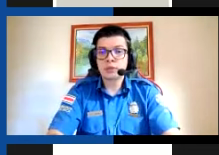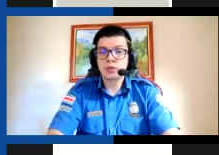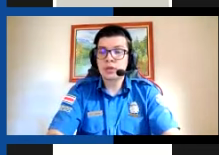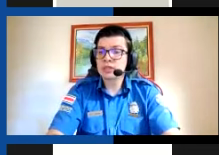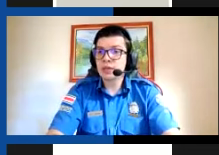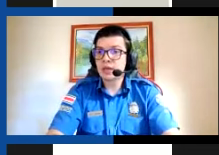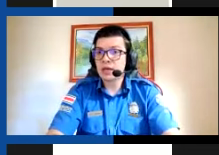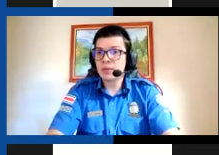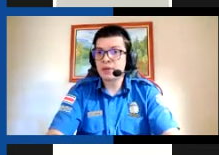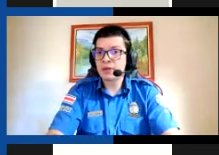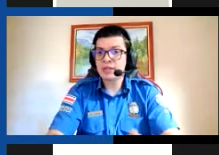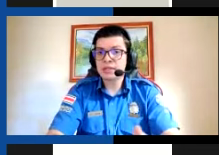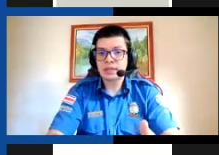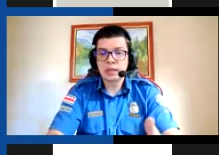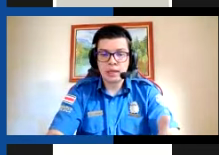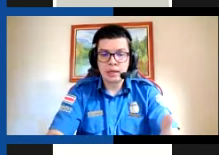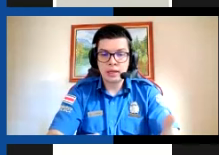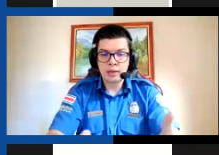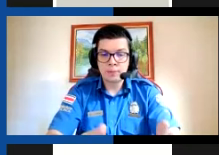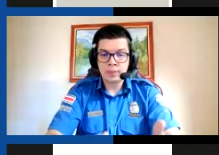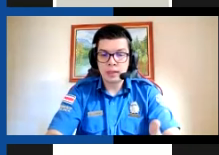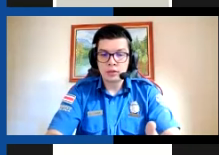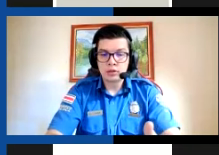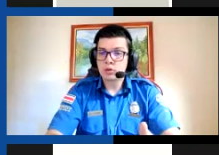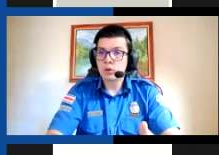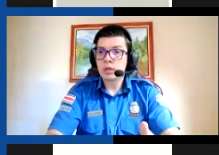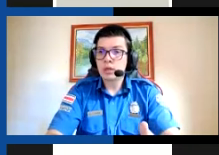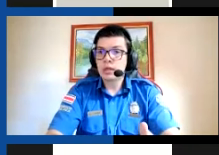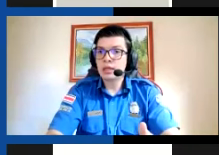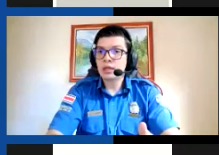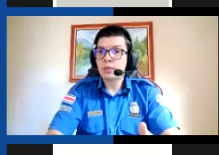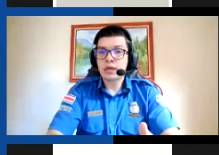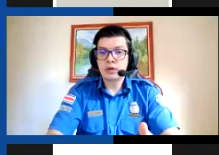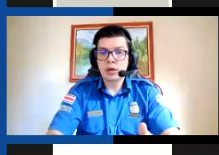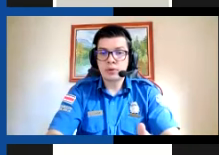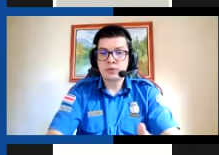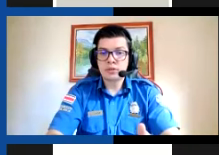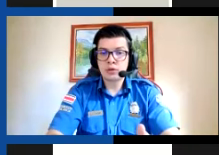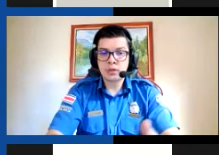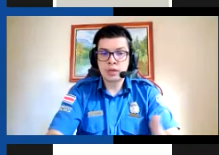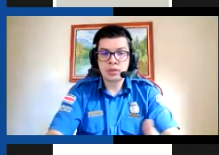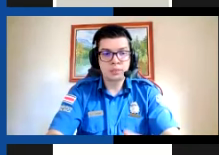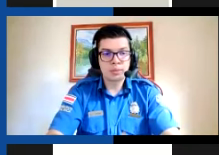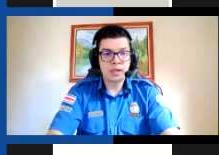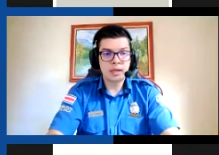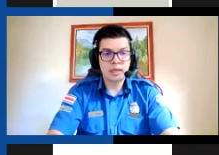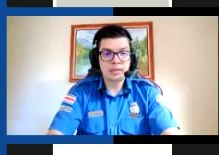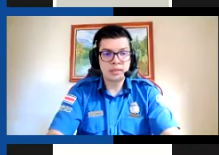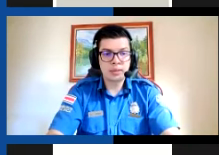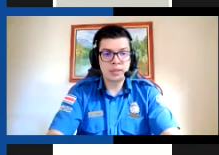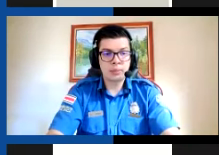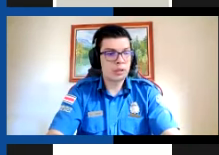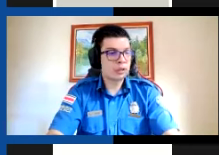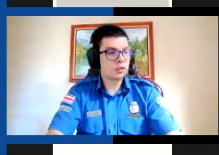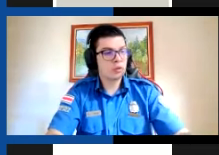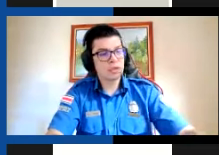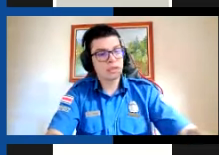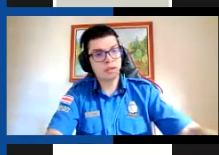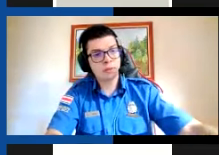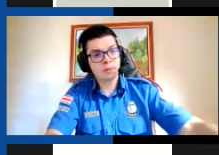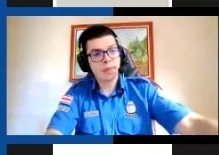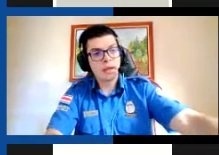compañeras, mi nombre es Miguel Ángel Vega Fallas. Soy ingeniero mecánico de profesión. Tengo una especialidad en sistemas de protección